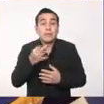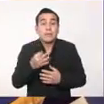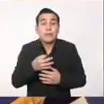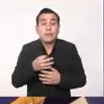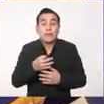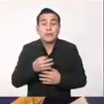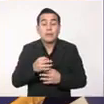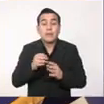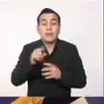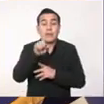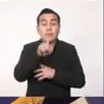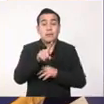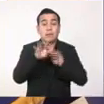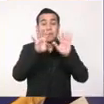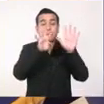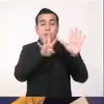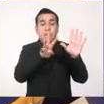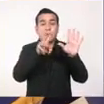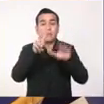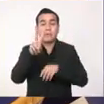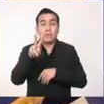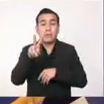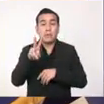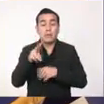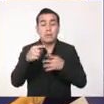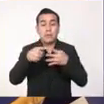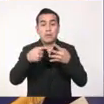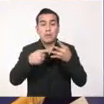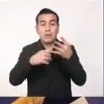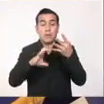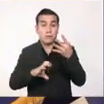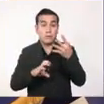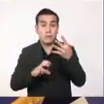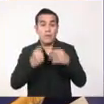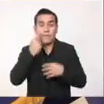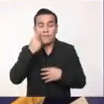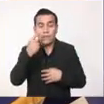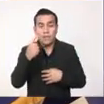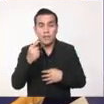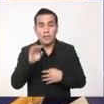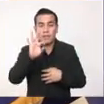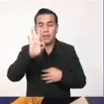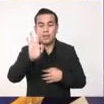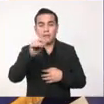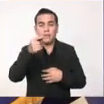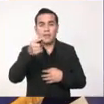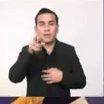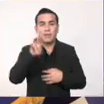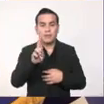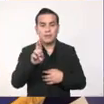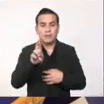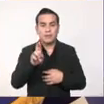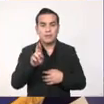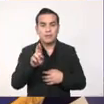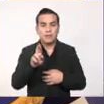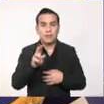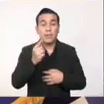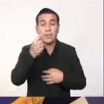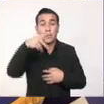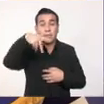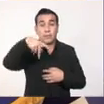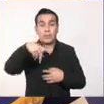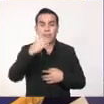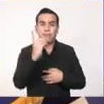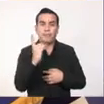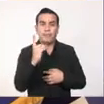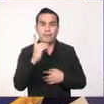no estaba, el artículo 192 de la Constitución, textualmente, el fiscal general de la República, el procurador general